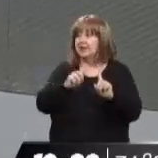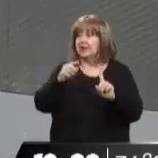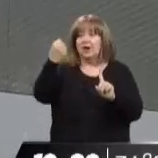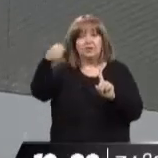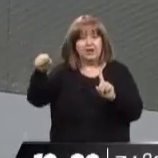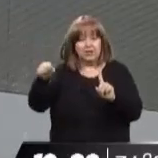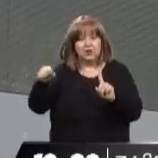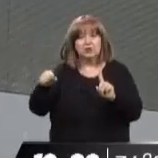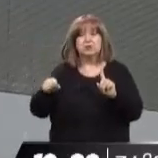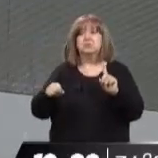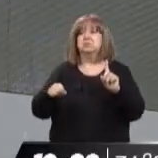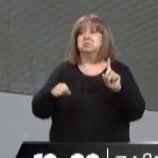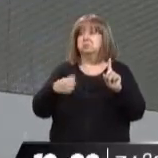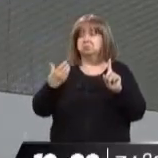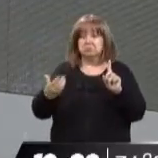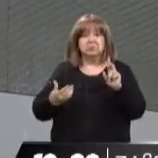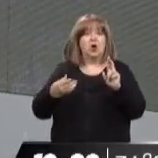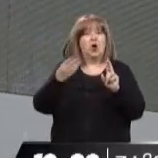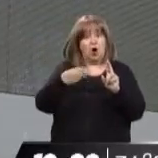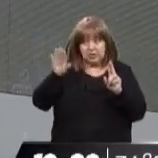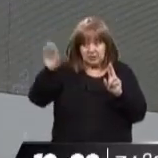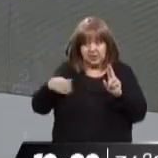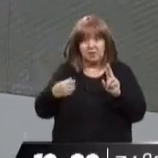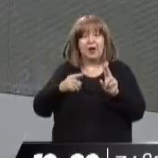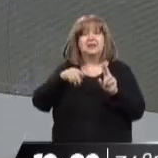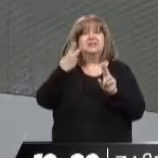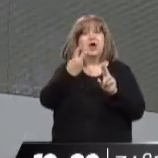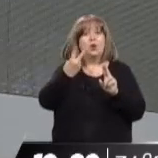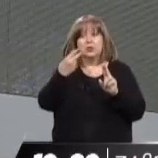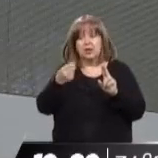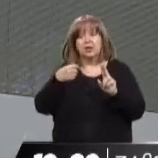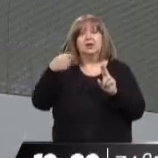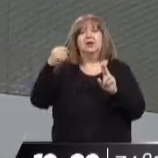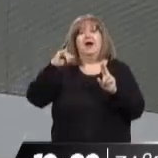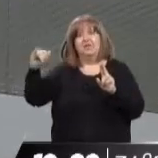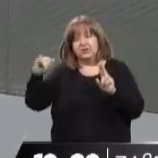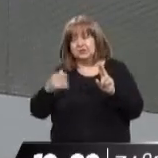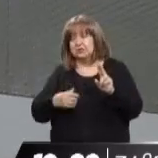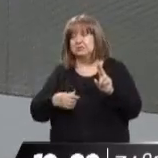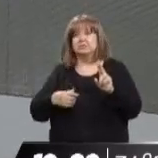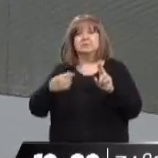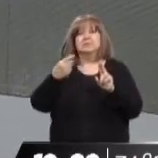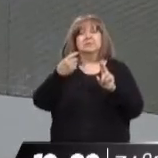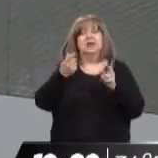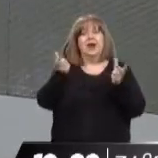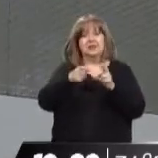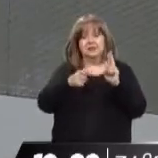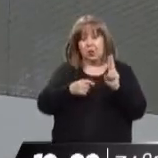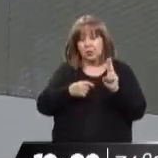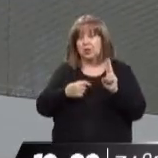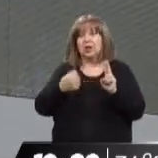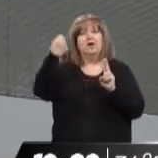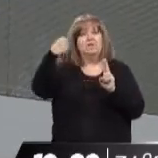31 de abril de ese año? Bueno, tampoco se presentó a las audiencias a las cuales había sido solicitado para que él pudiera